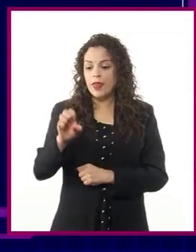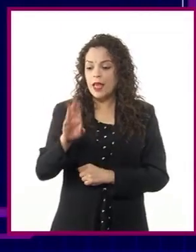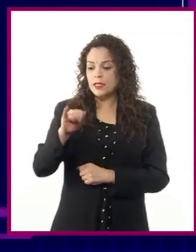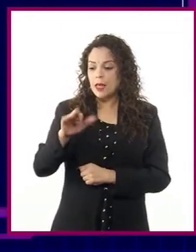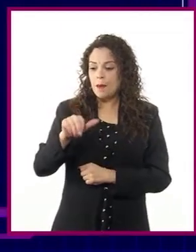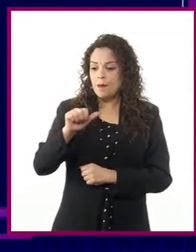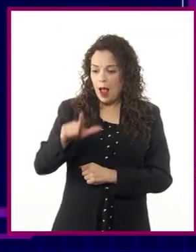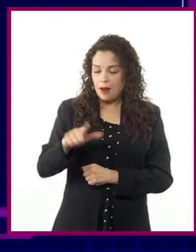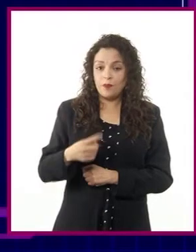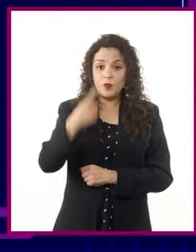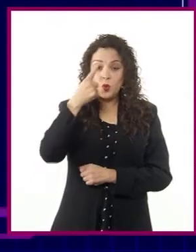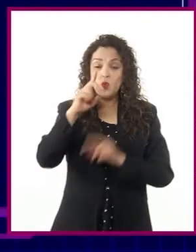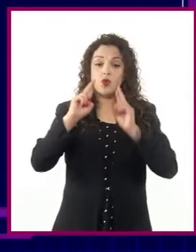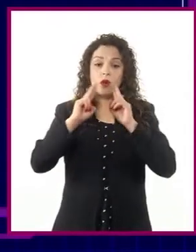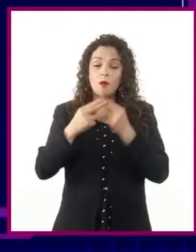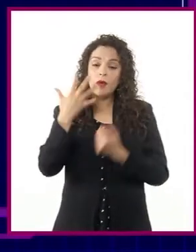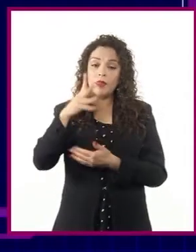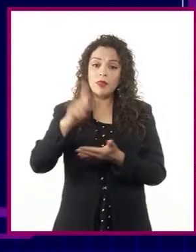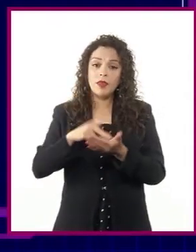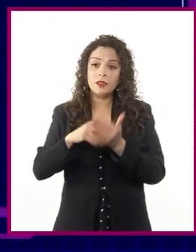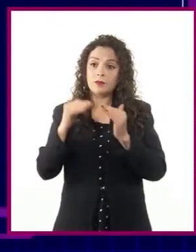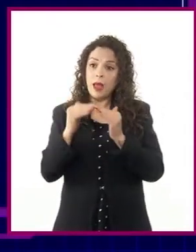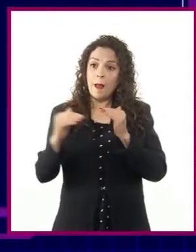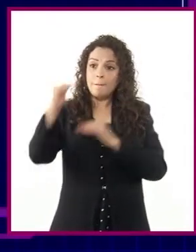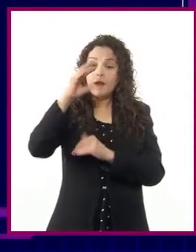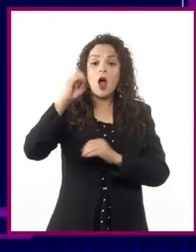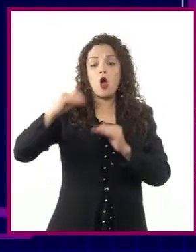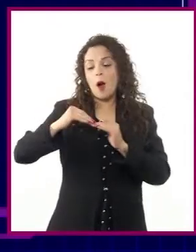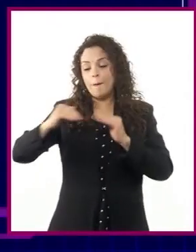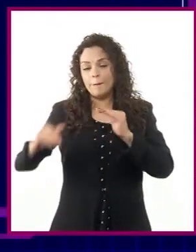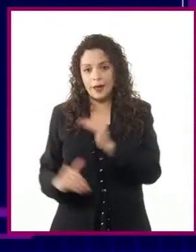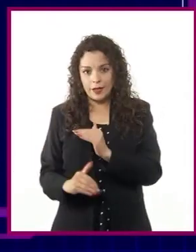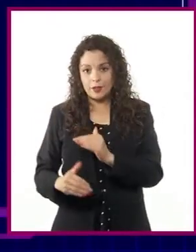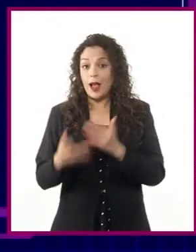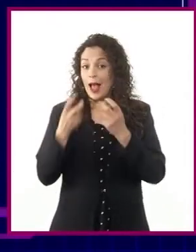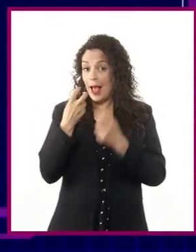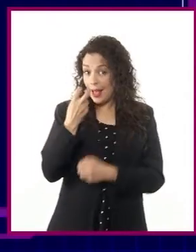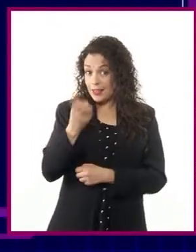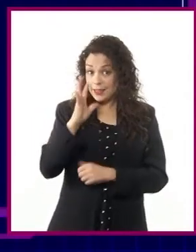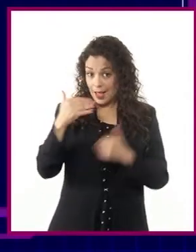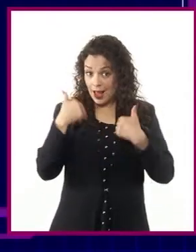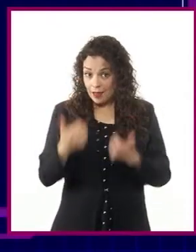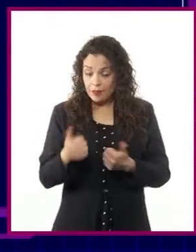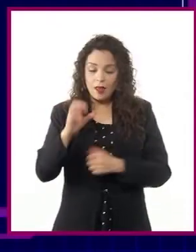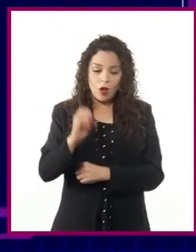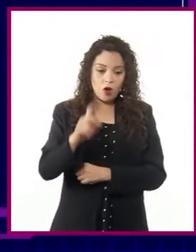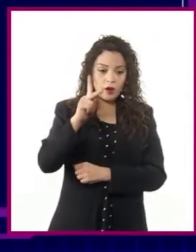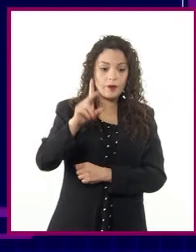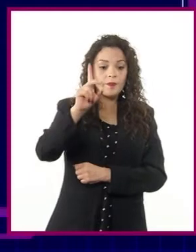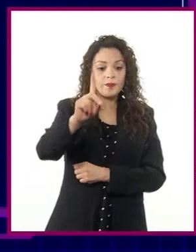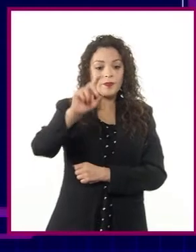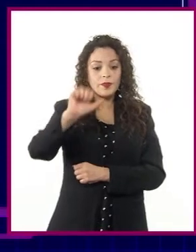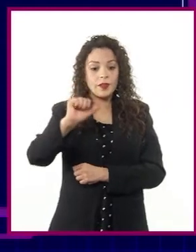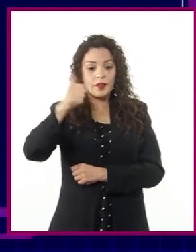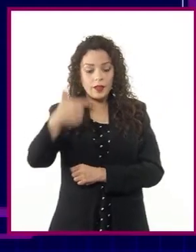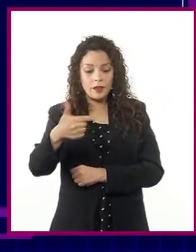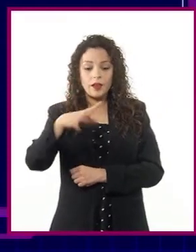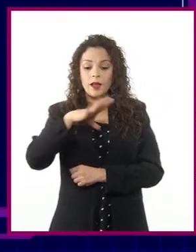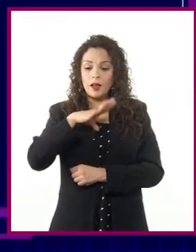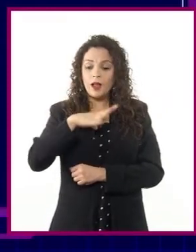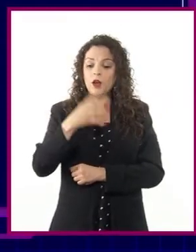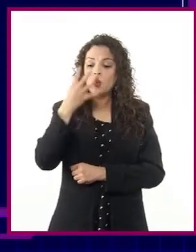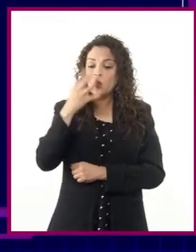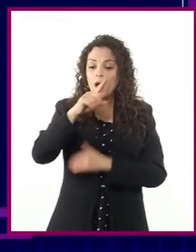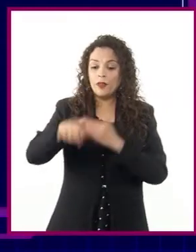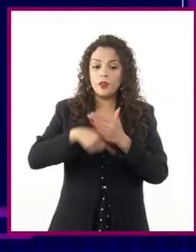10 veces mayor o menor que la siguiente. Entonces, como la ubicación de los decagramos se encuentra a 4 lugares de los